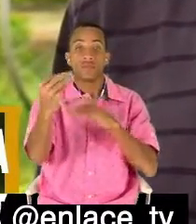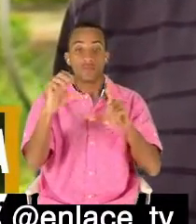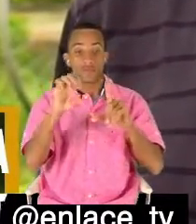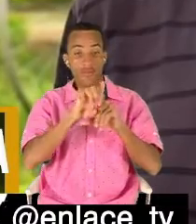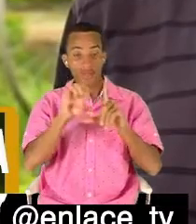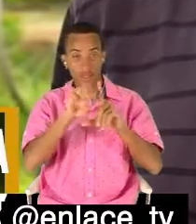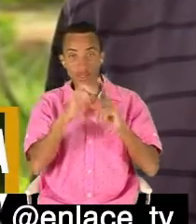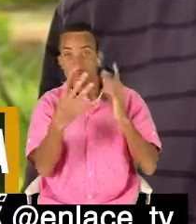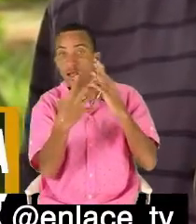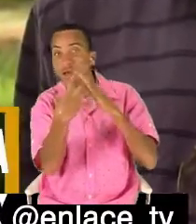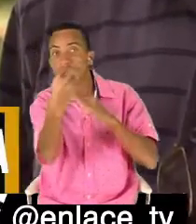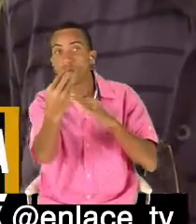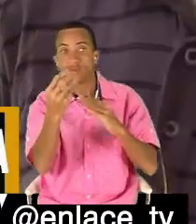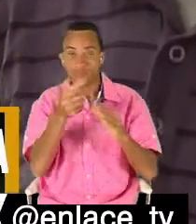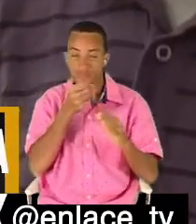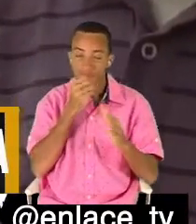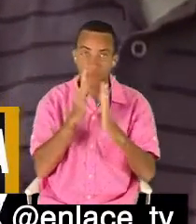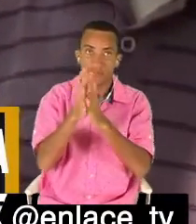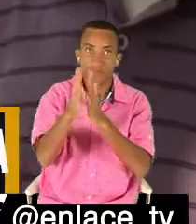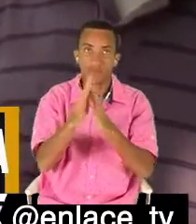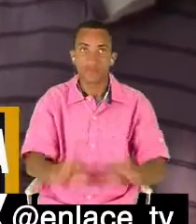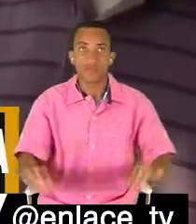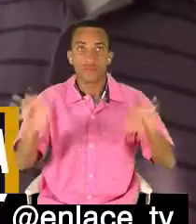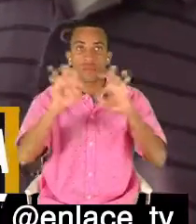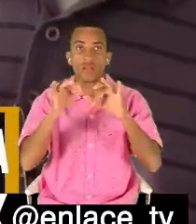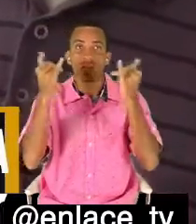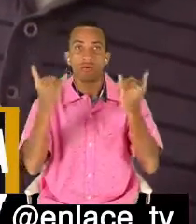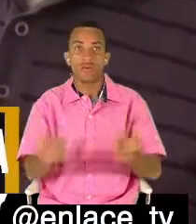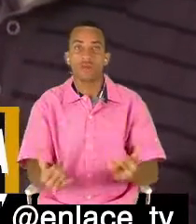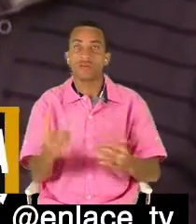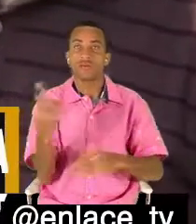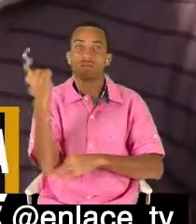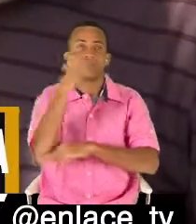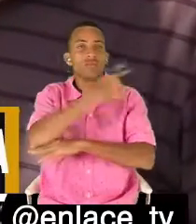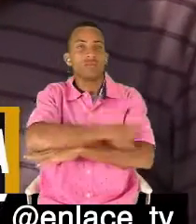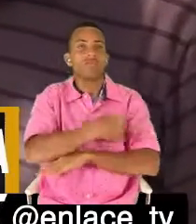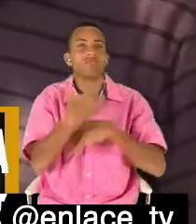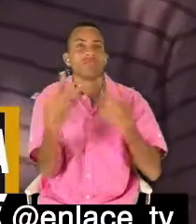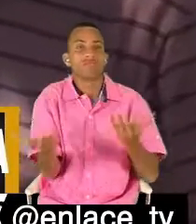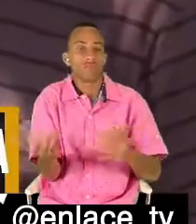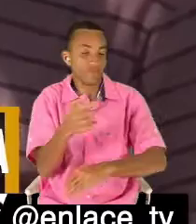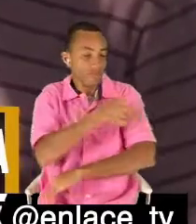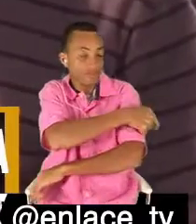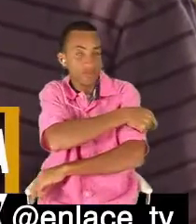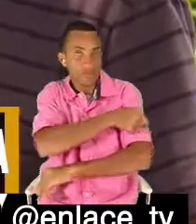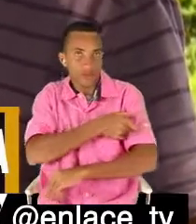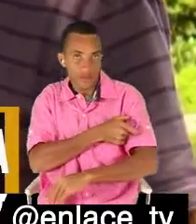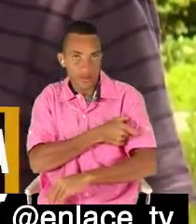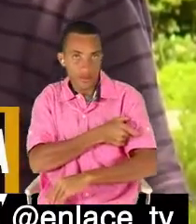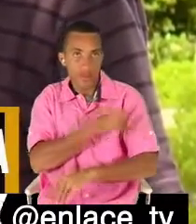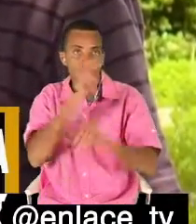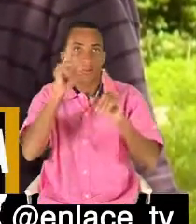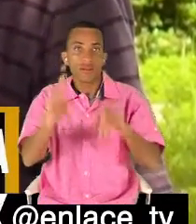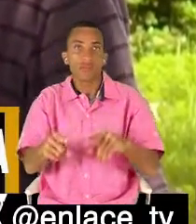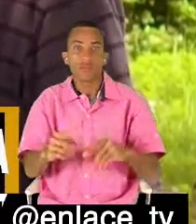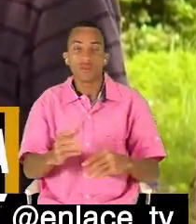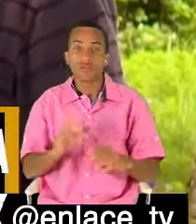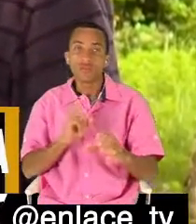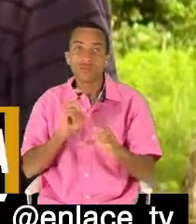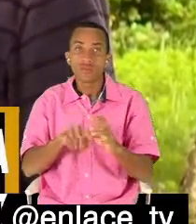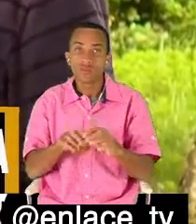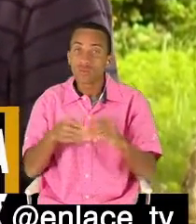vamos a contar detalles de la información importante que se registra hasta ahora del día, que tiene que ver con el Comité de Usuarios del Servicio de la Empresa